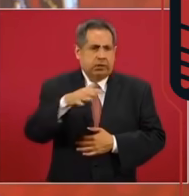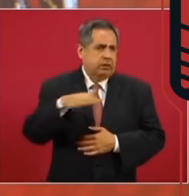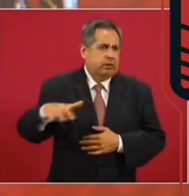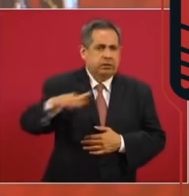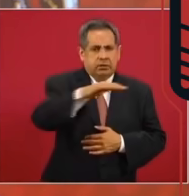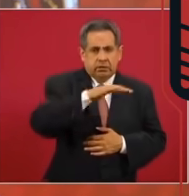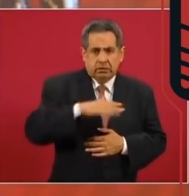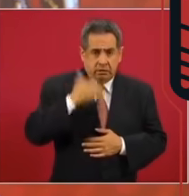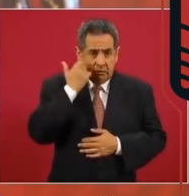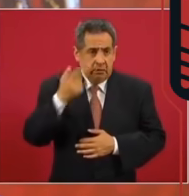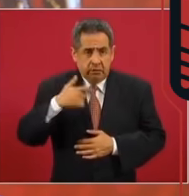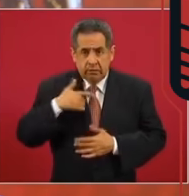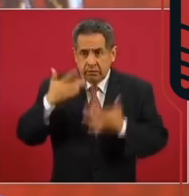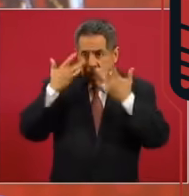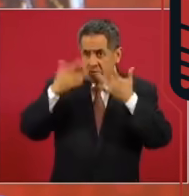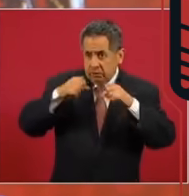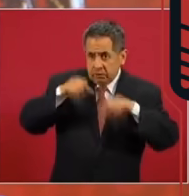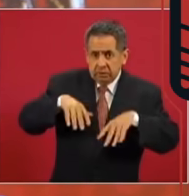que renuncie.